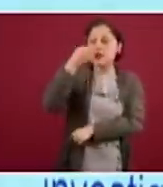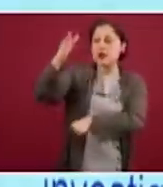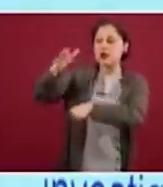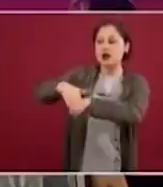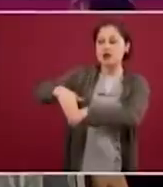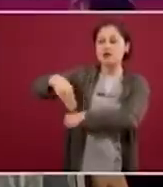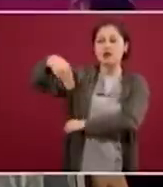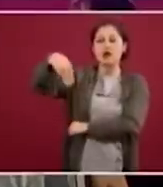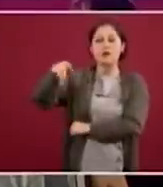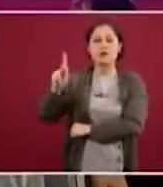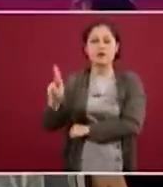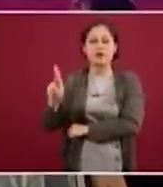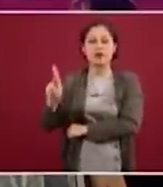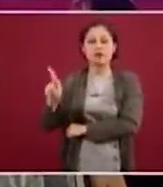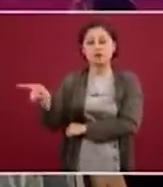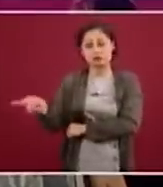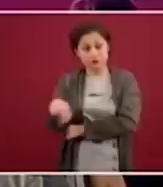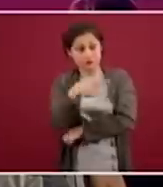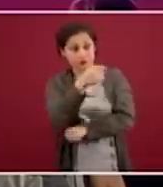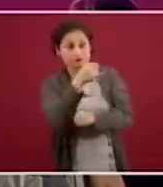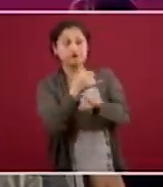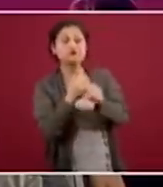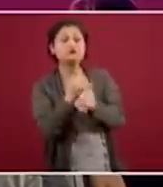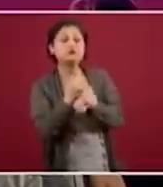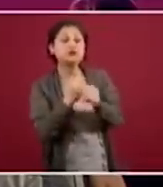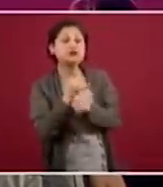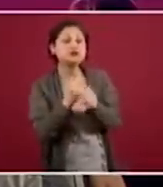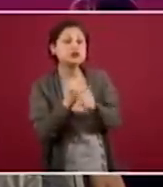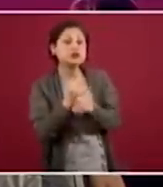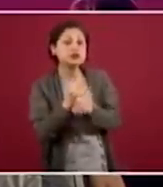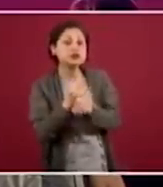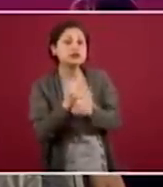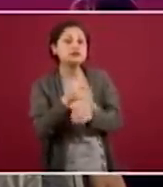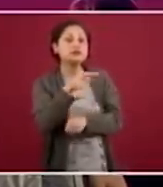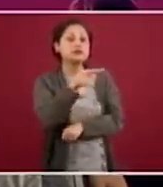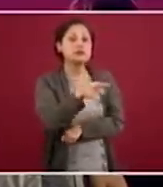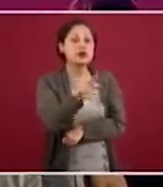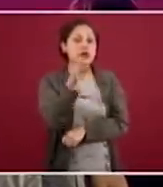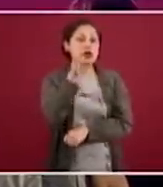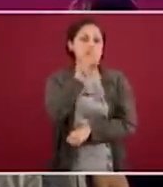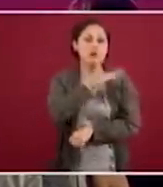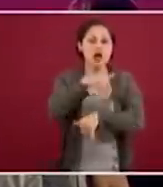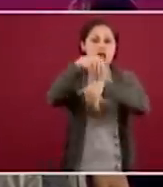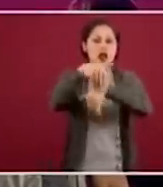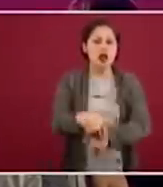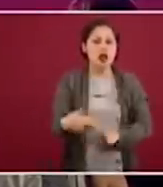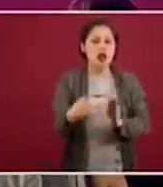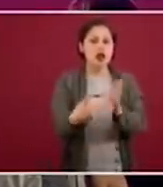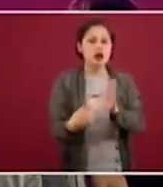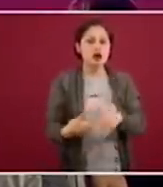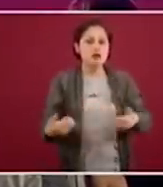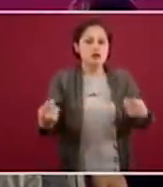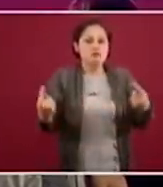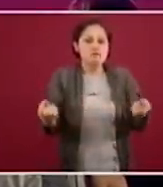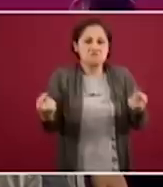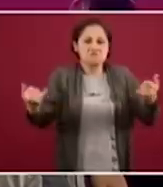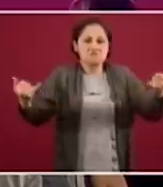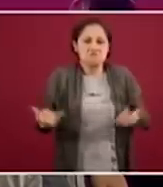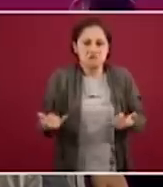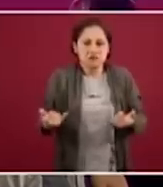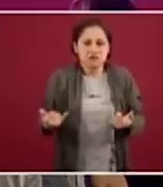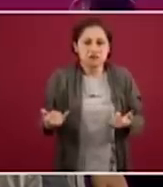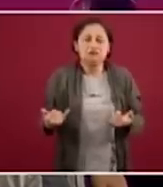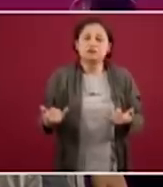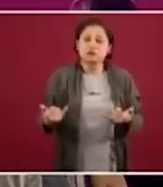realice la investigación correspondiente al posible delito, porque aquí estamos hablando de un daño a la